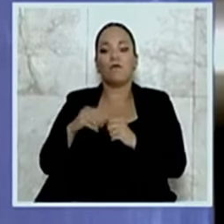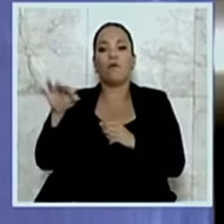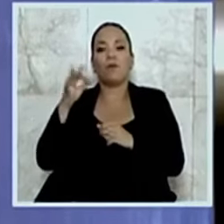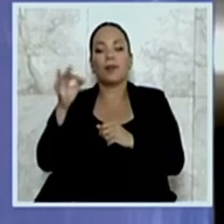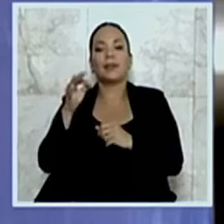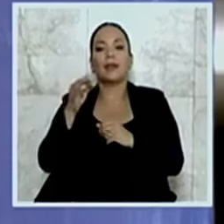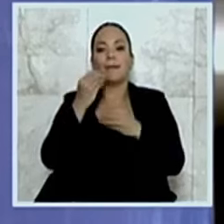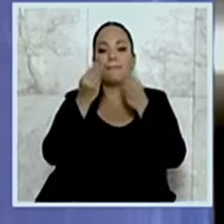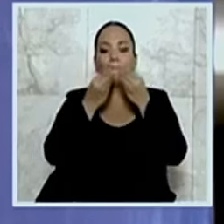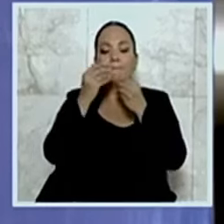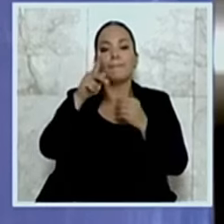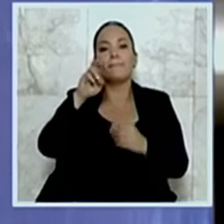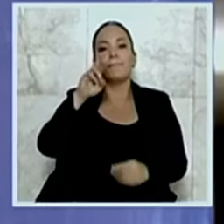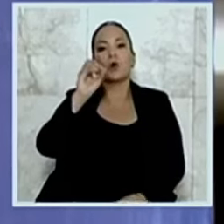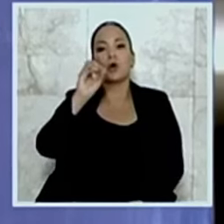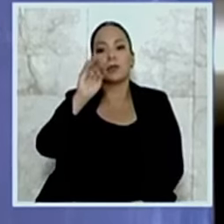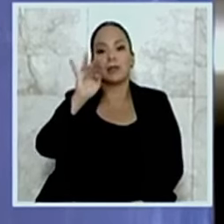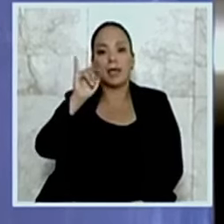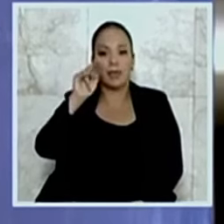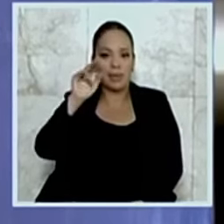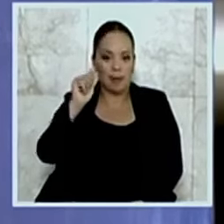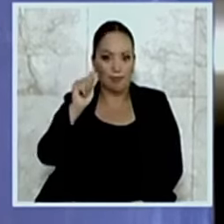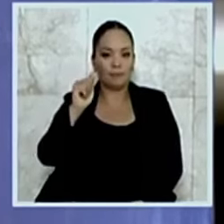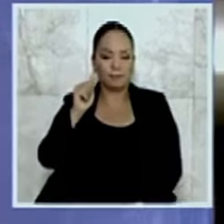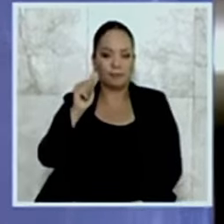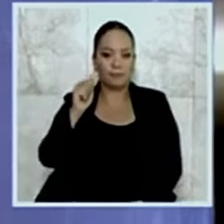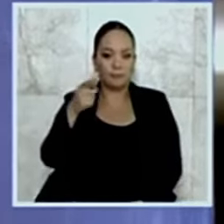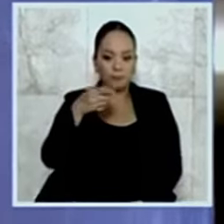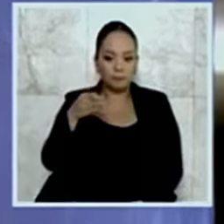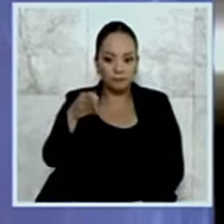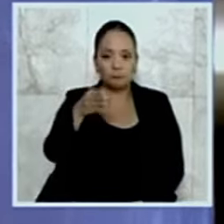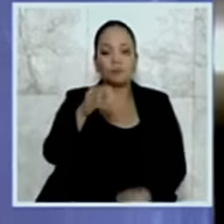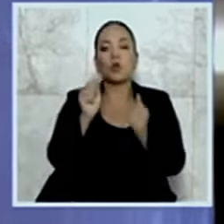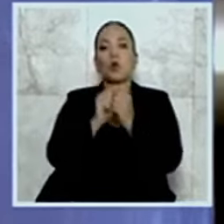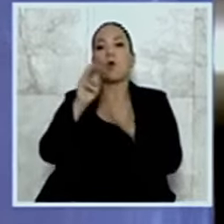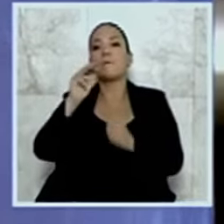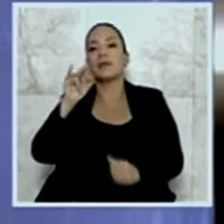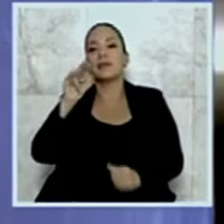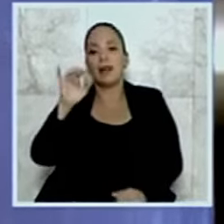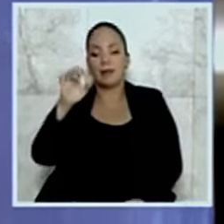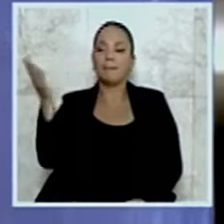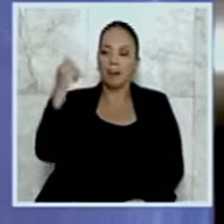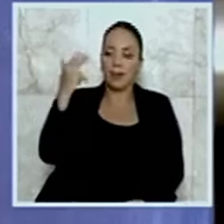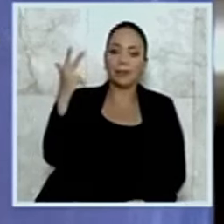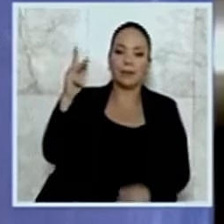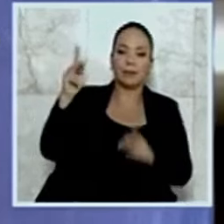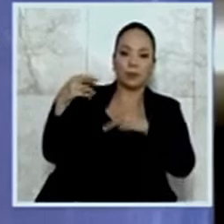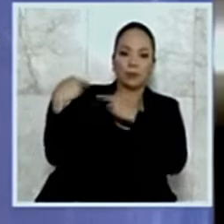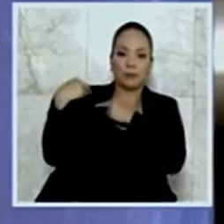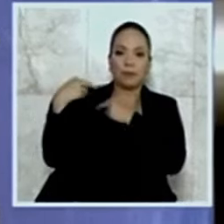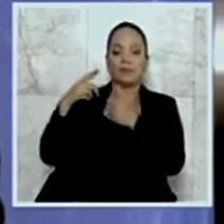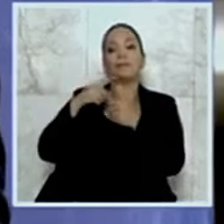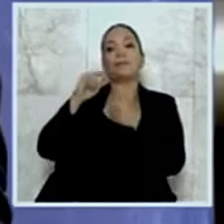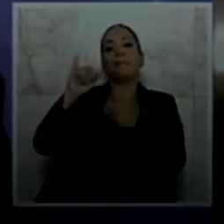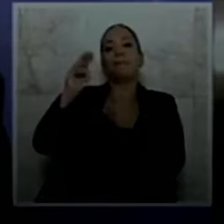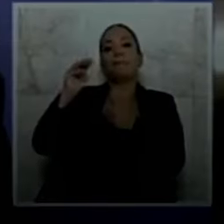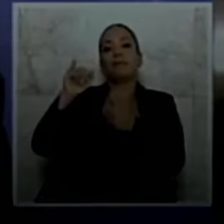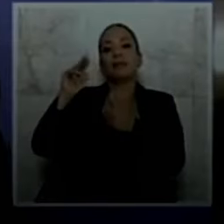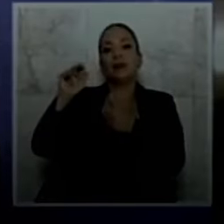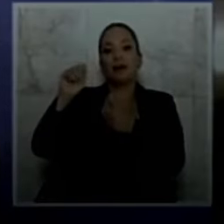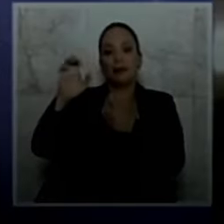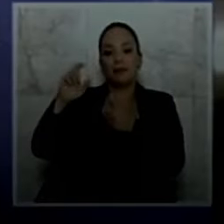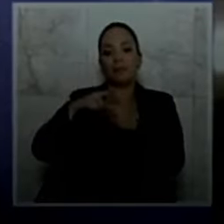mandato de diversificar las fuentes de proteína de